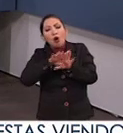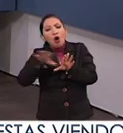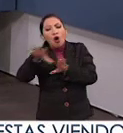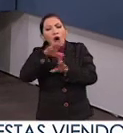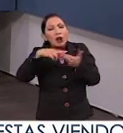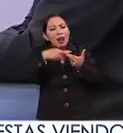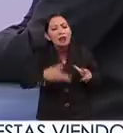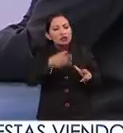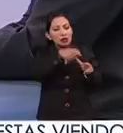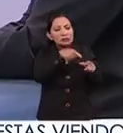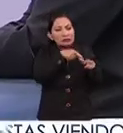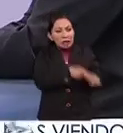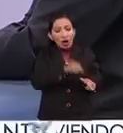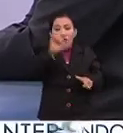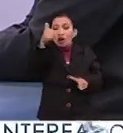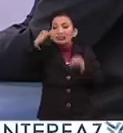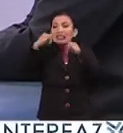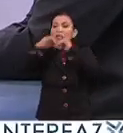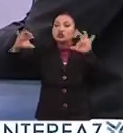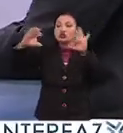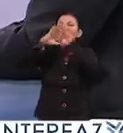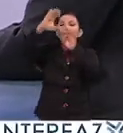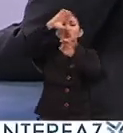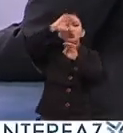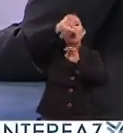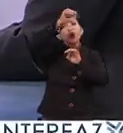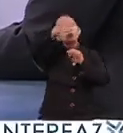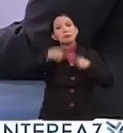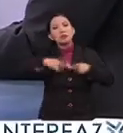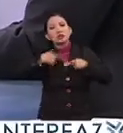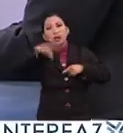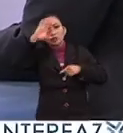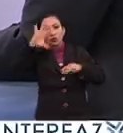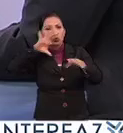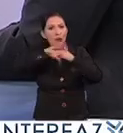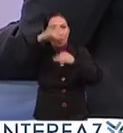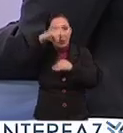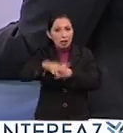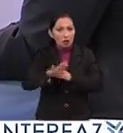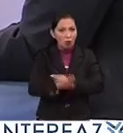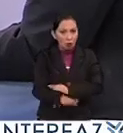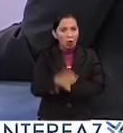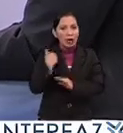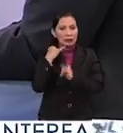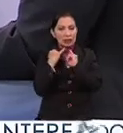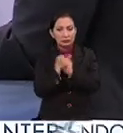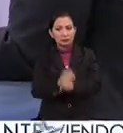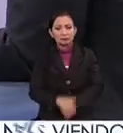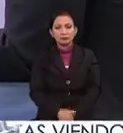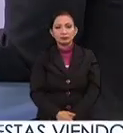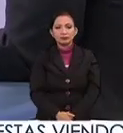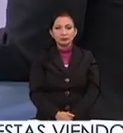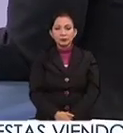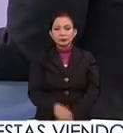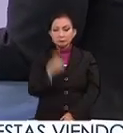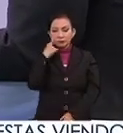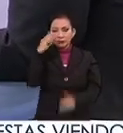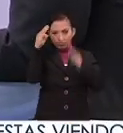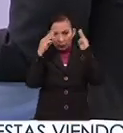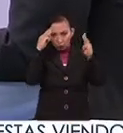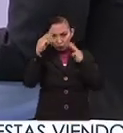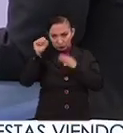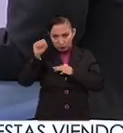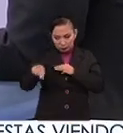las relaciones que mantienen con otras instituciones culturales y otros personajes culturales mexicanos e internacionales. Bueno, mira, el Museo